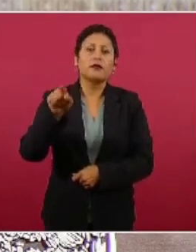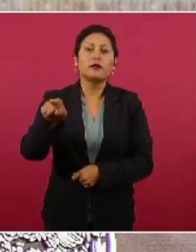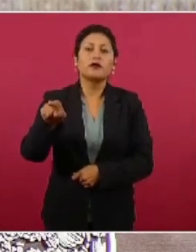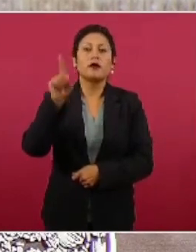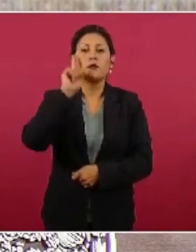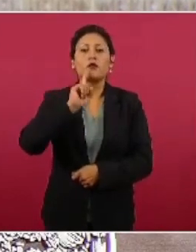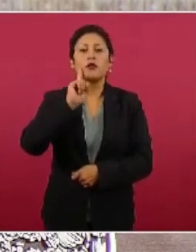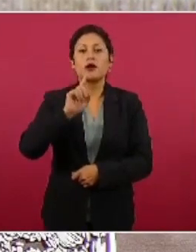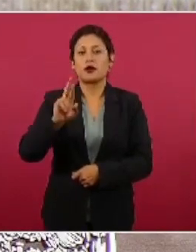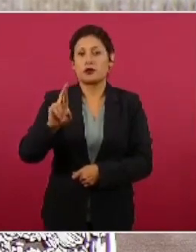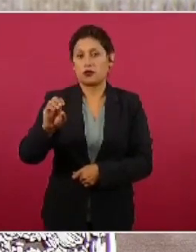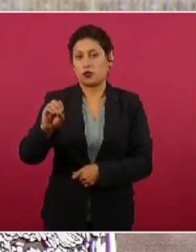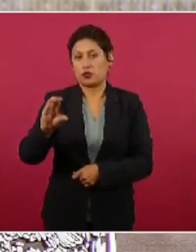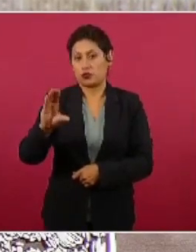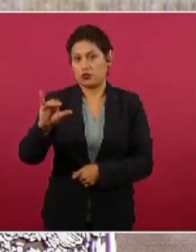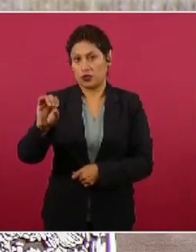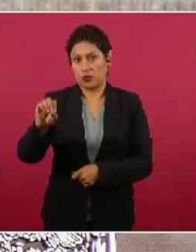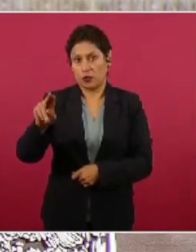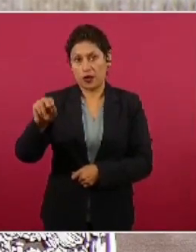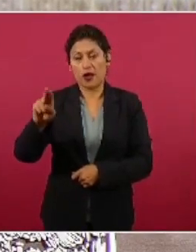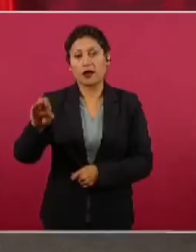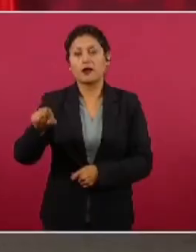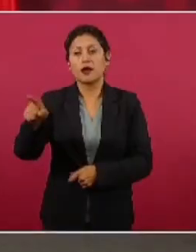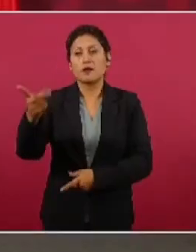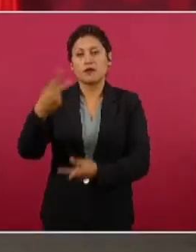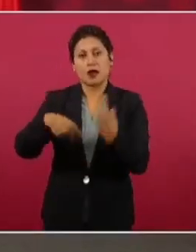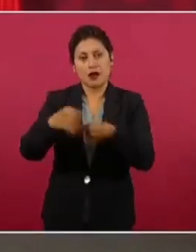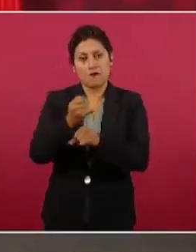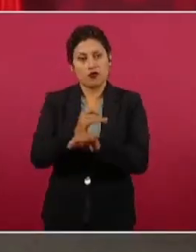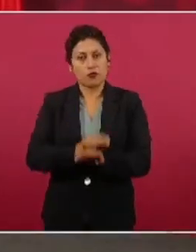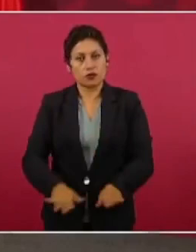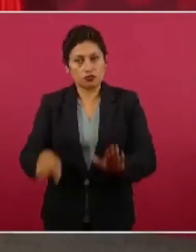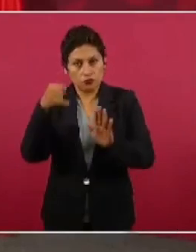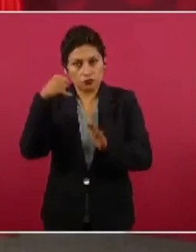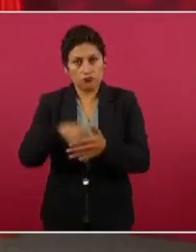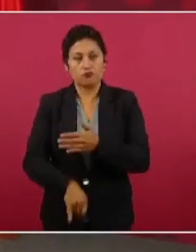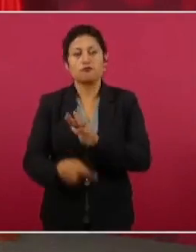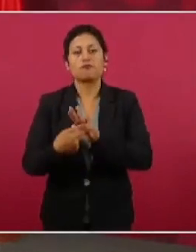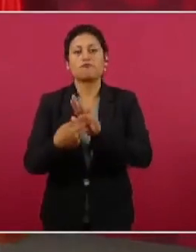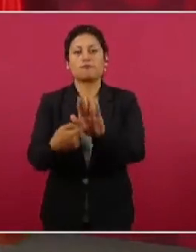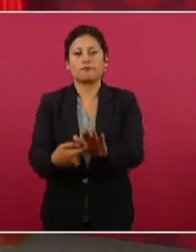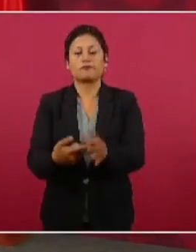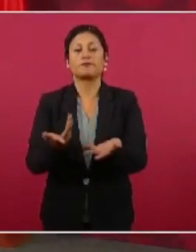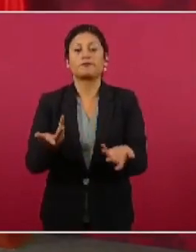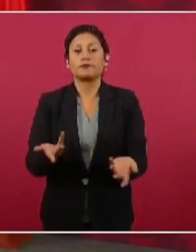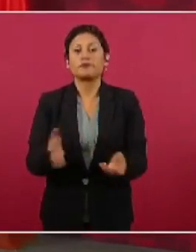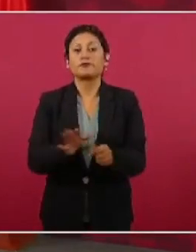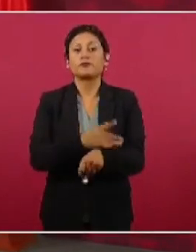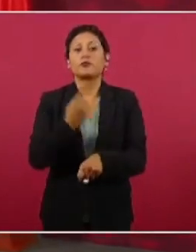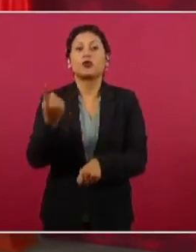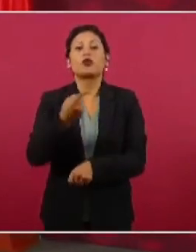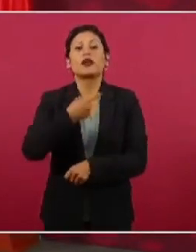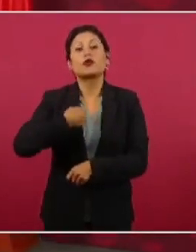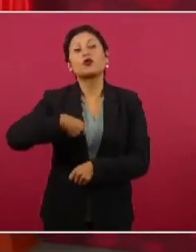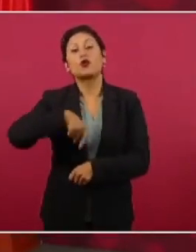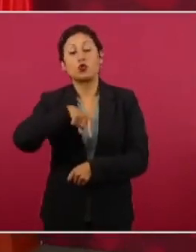Rocío Nale que profundice. Parte de las diferencias que tenemos con las